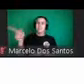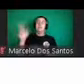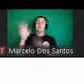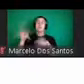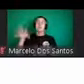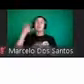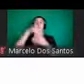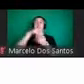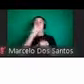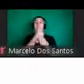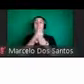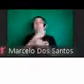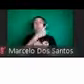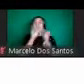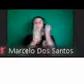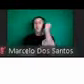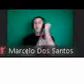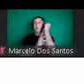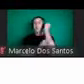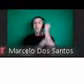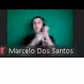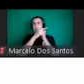Omoacape,